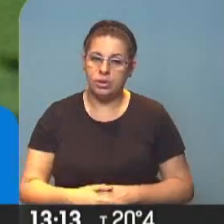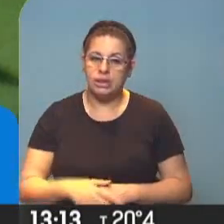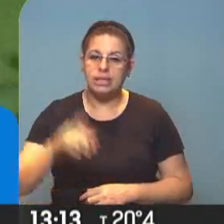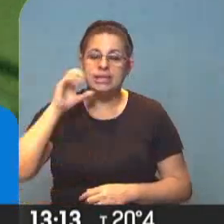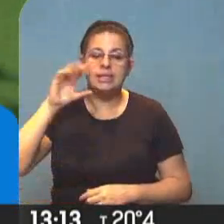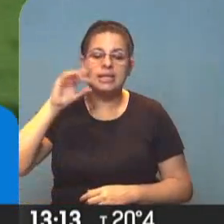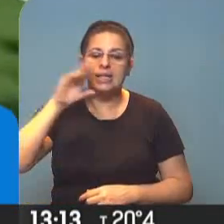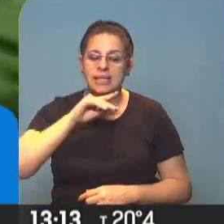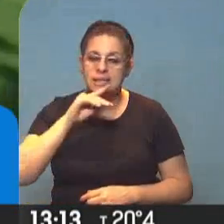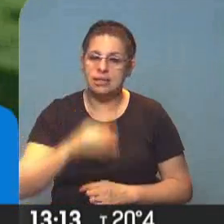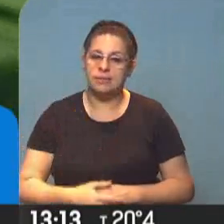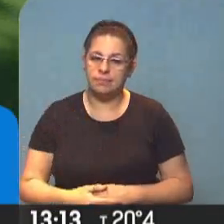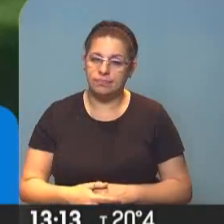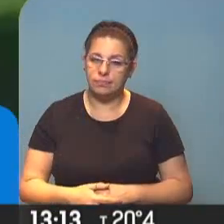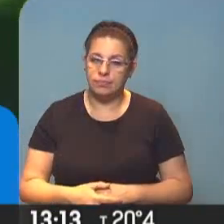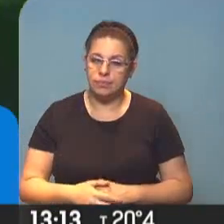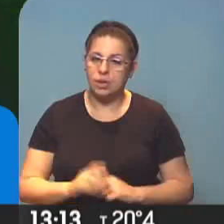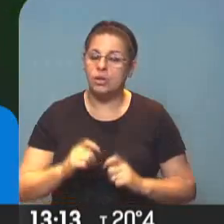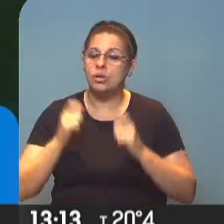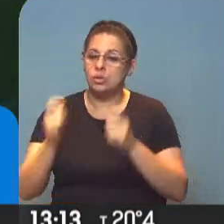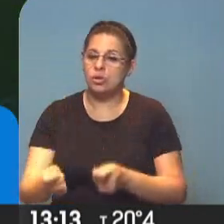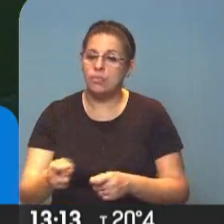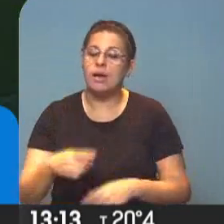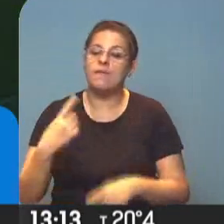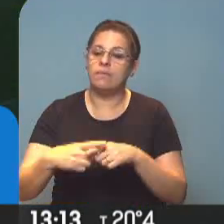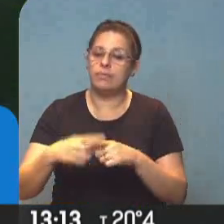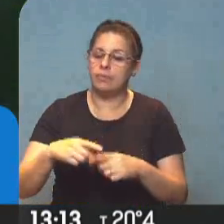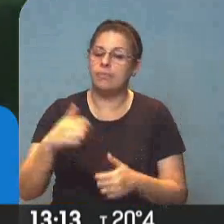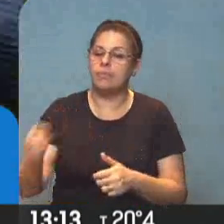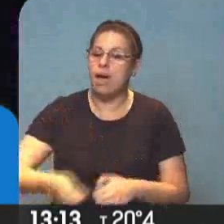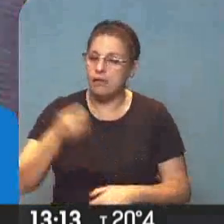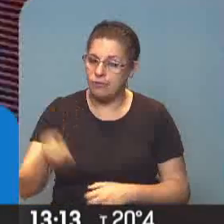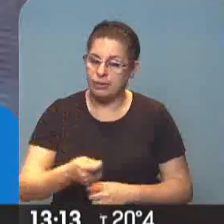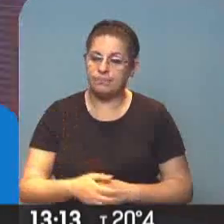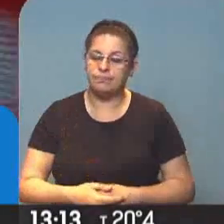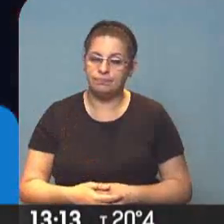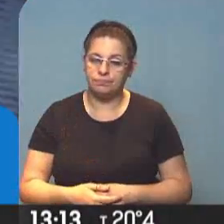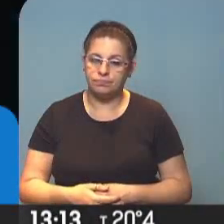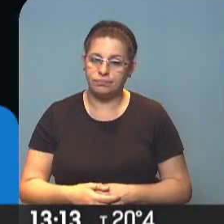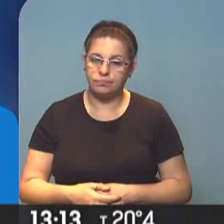Zitanich cambió por gol un centro de Mouche para el festejo de Banfield de Falcioni sobre la cadena.